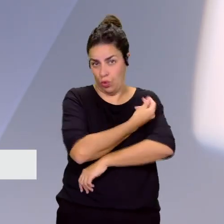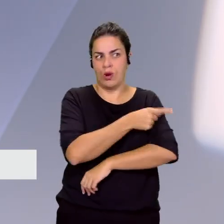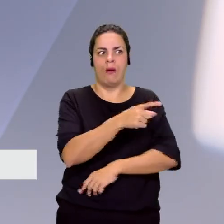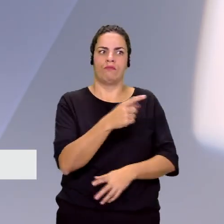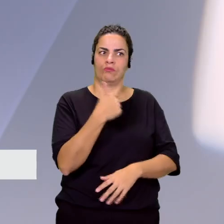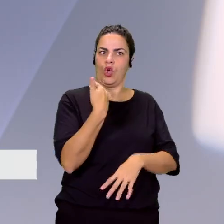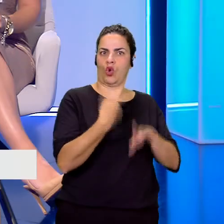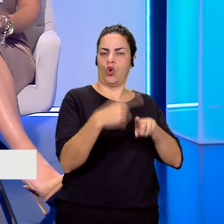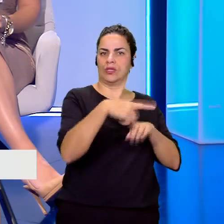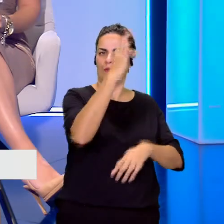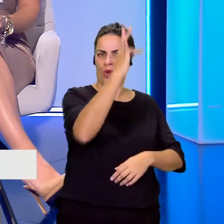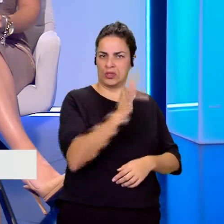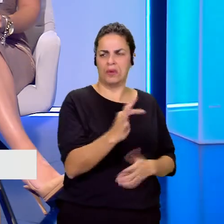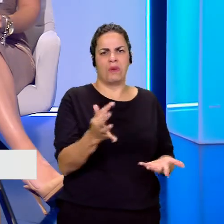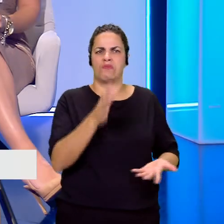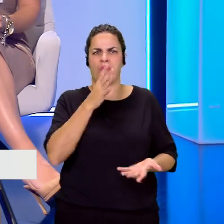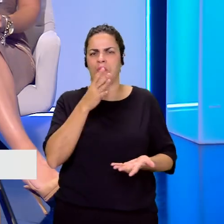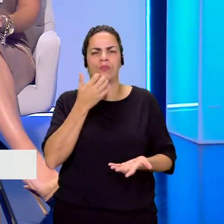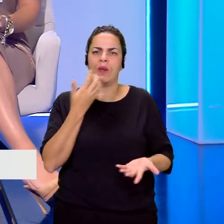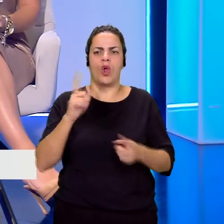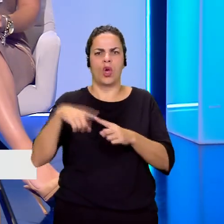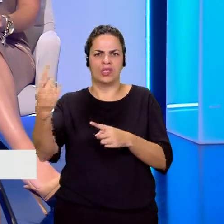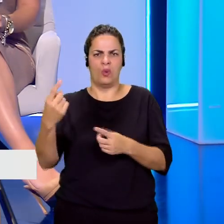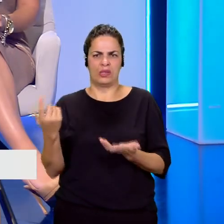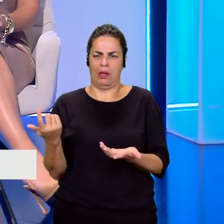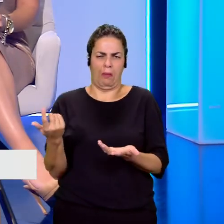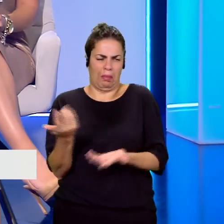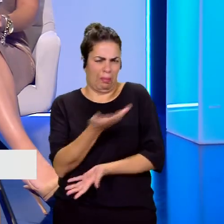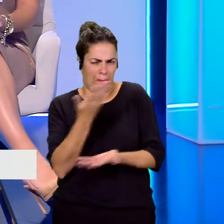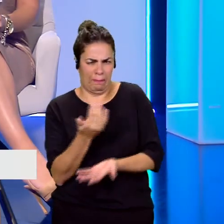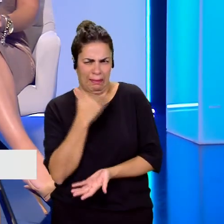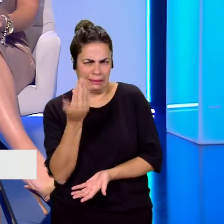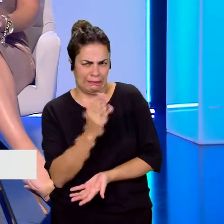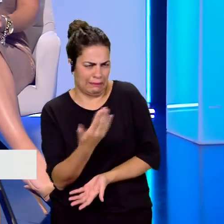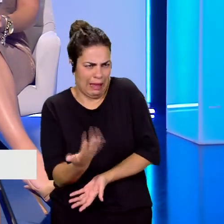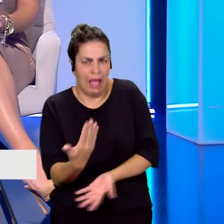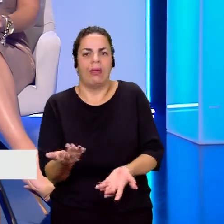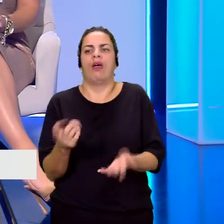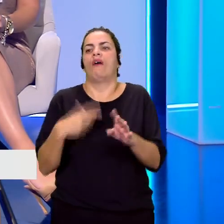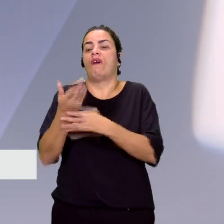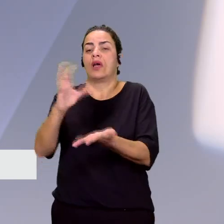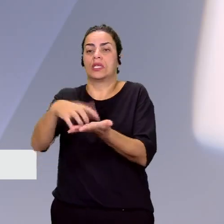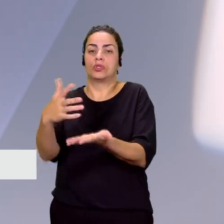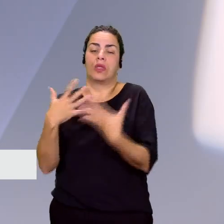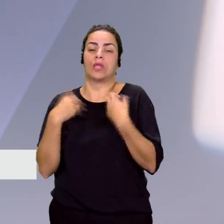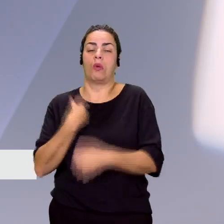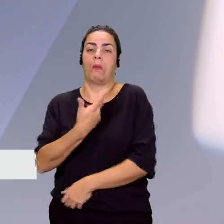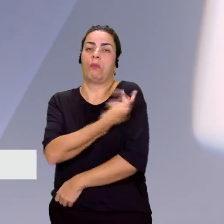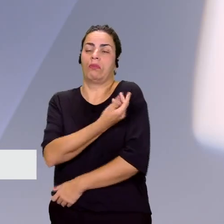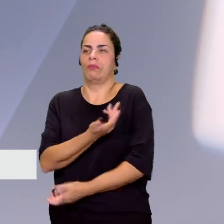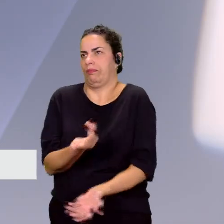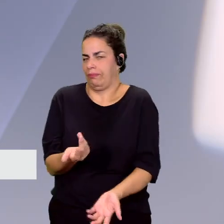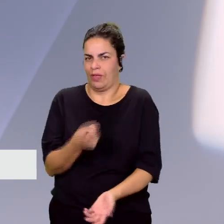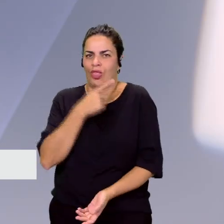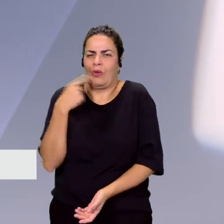existen, la verdad es que apenas tiene efectos secundarios, tienes que ir a un centro de salud para que te den un pinchacito que vamos, te duele el brazo, nada, ni medio minuto,